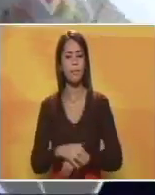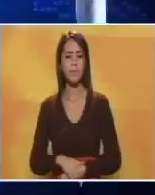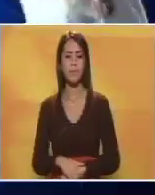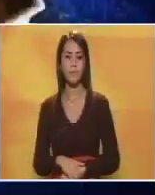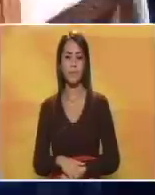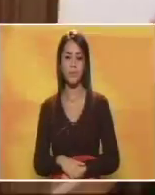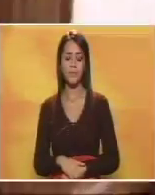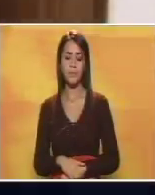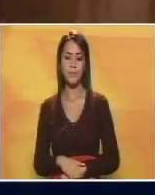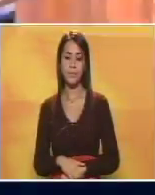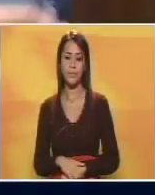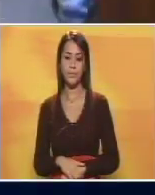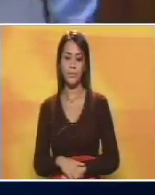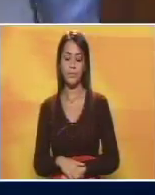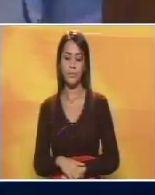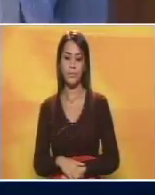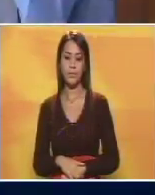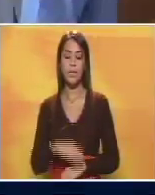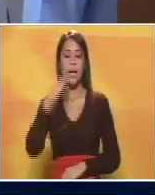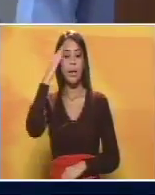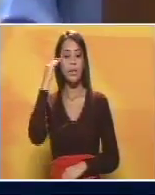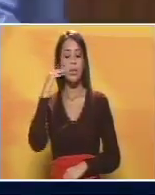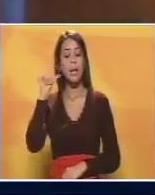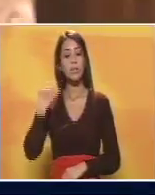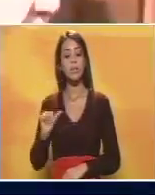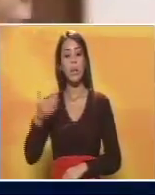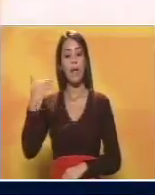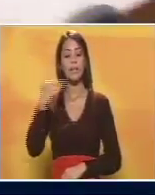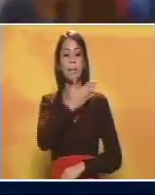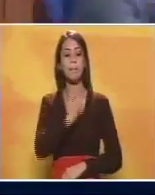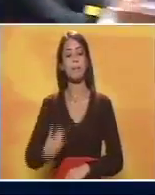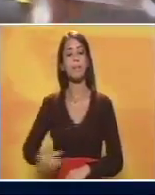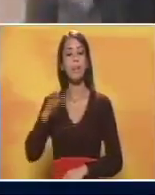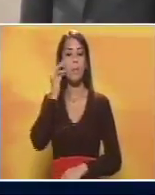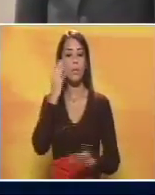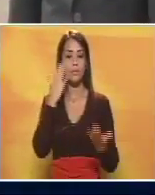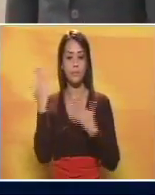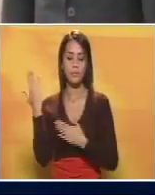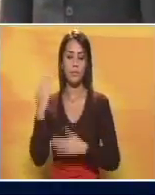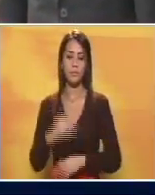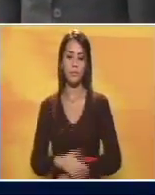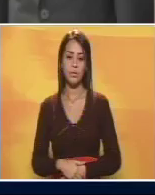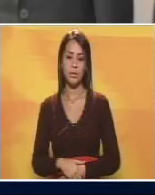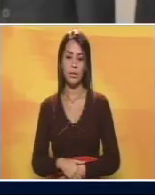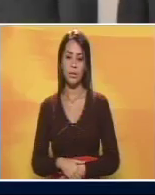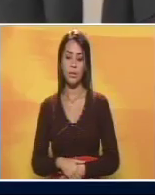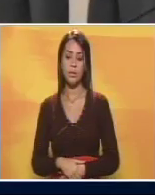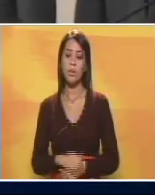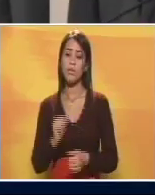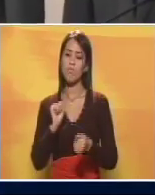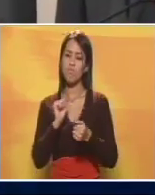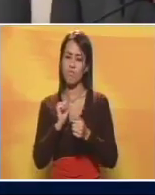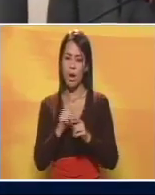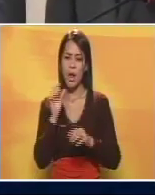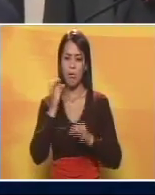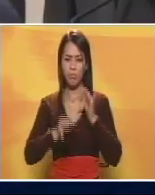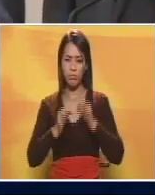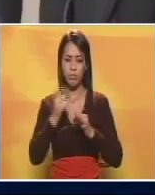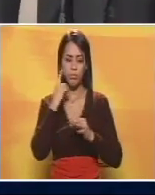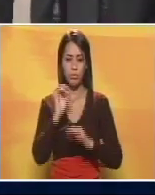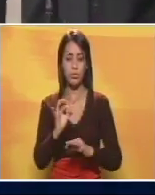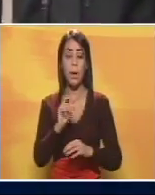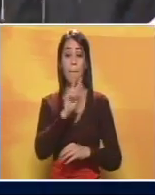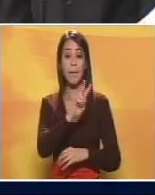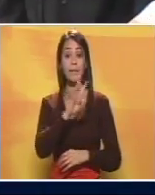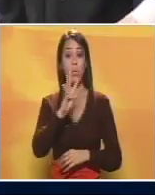En Corea del Sur, la expresidenta Park Geun-hye fue condenada por un tribunal de Seúl a 24 años